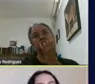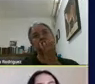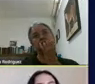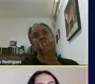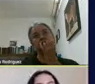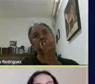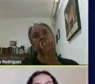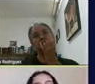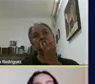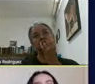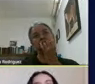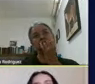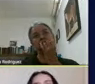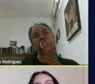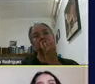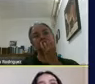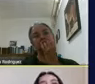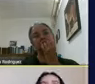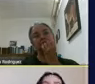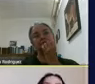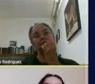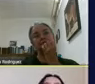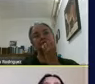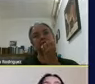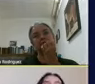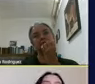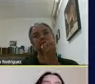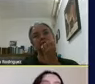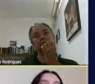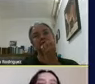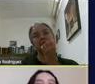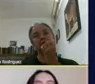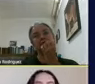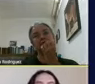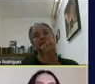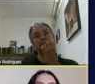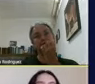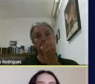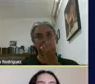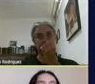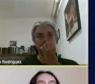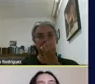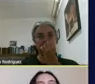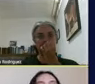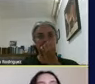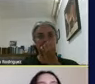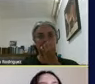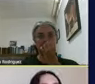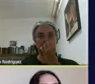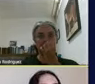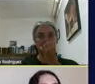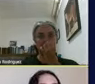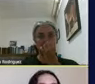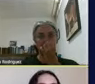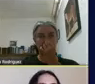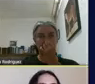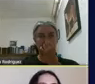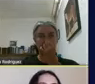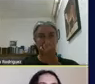que es el regreso al desempeño o al rendimiento previo al que tenía el paciente antes de lesionarse. Esto es